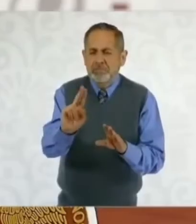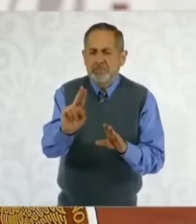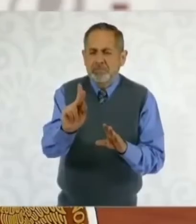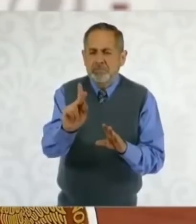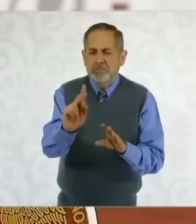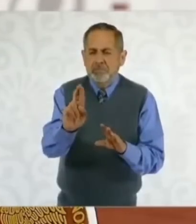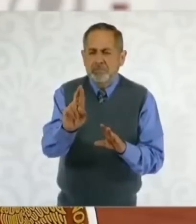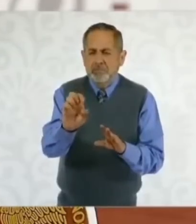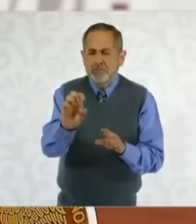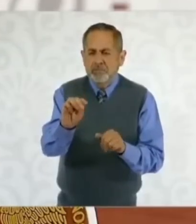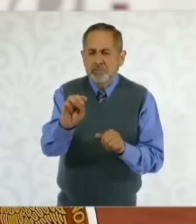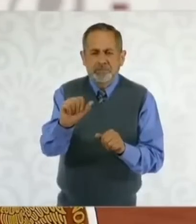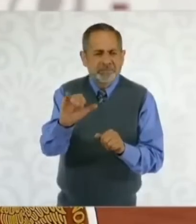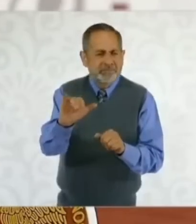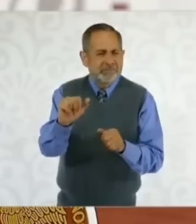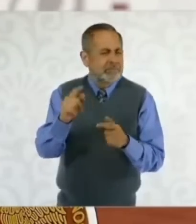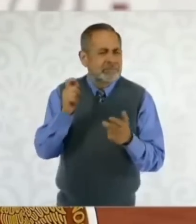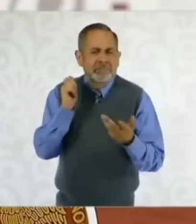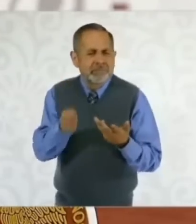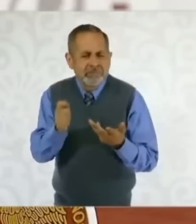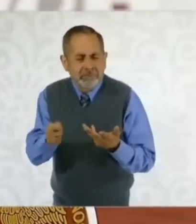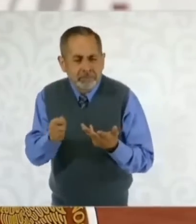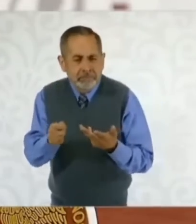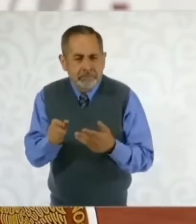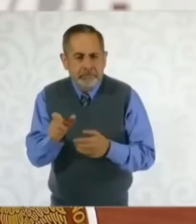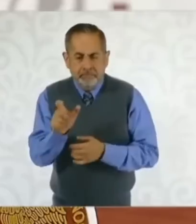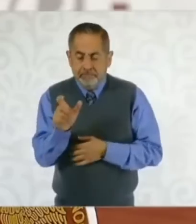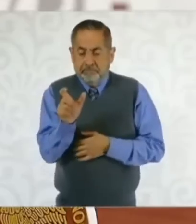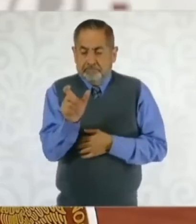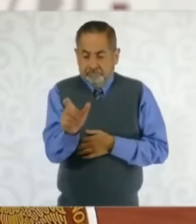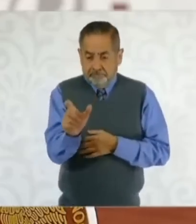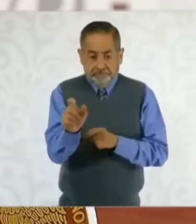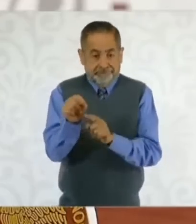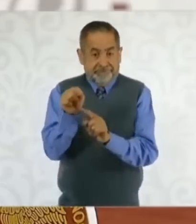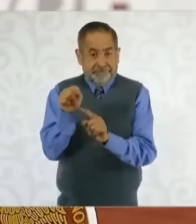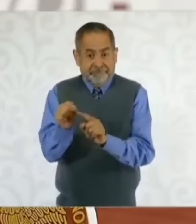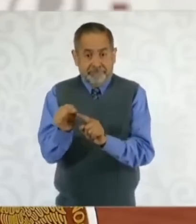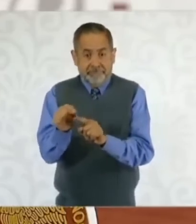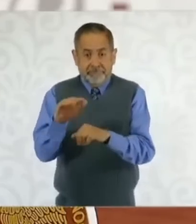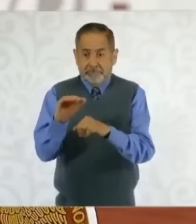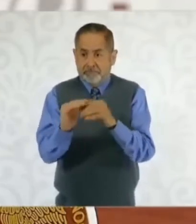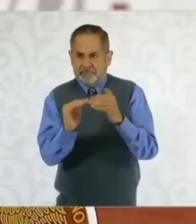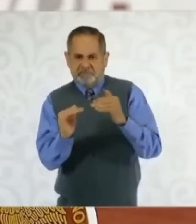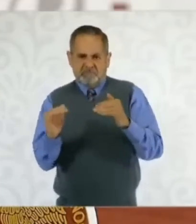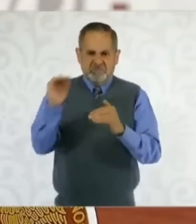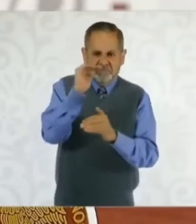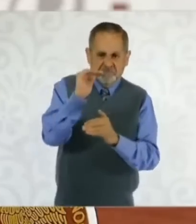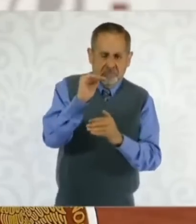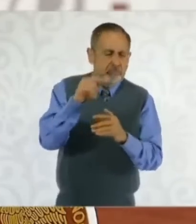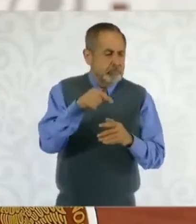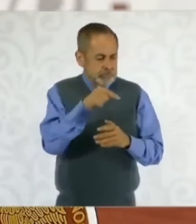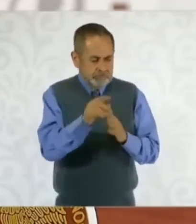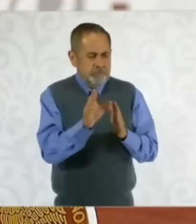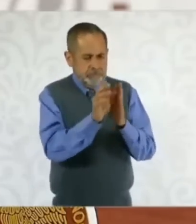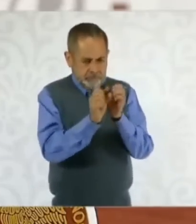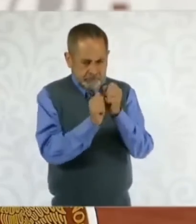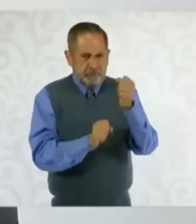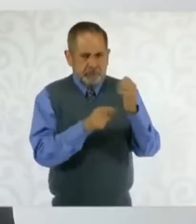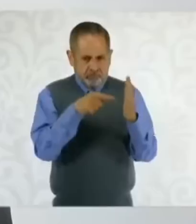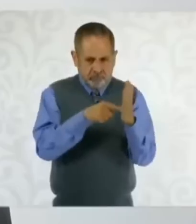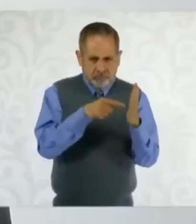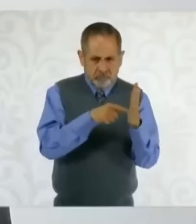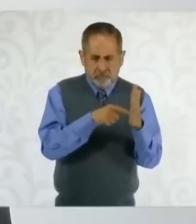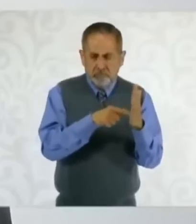decir, en palabras llanas, que es una categoría jurídica de carácter superior, que tiene carta